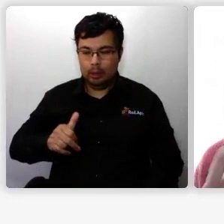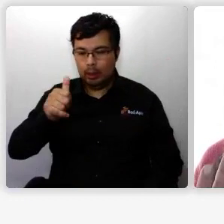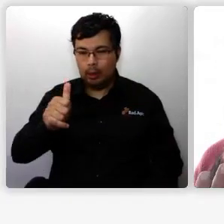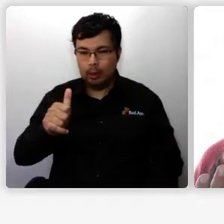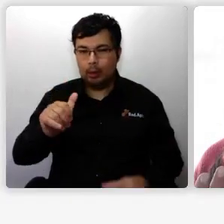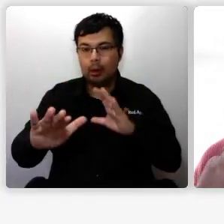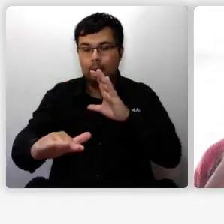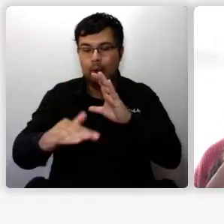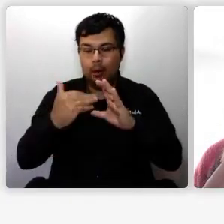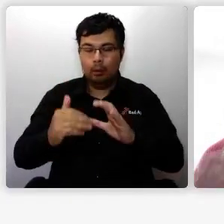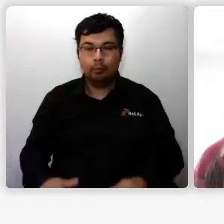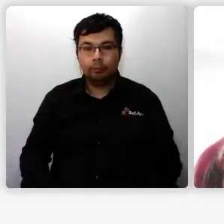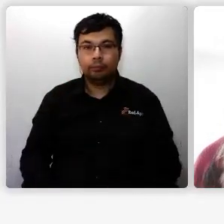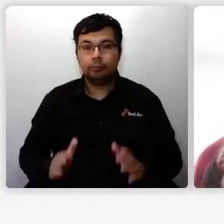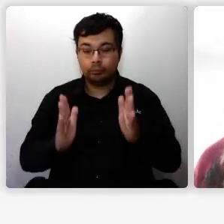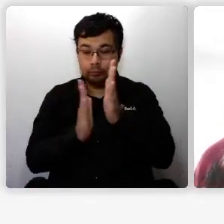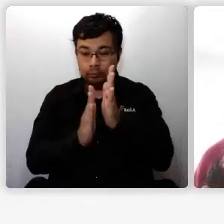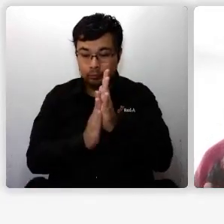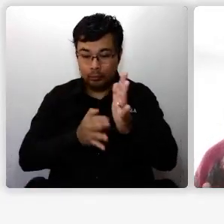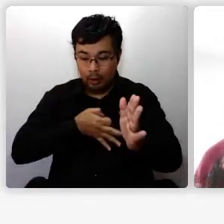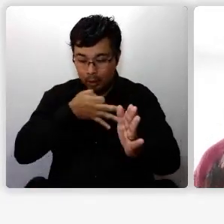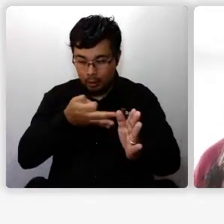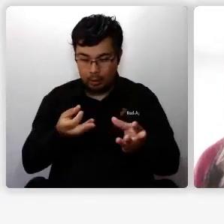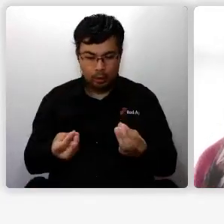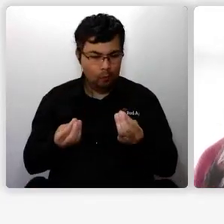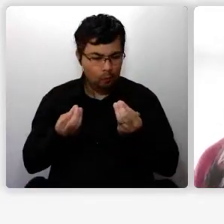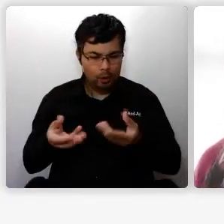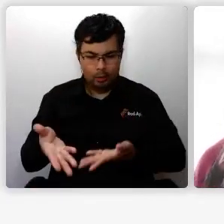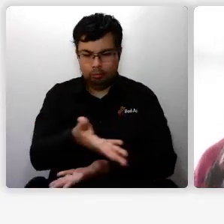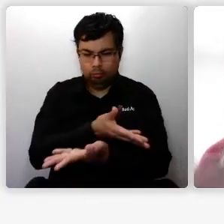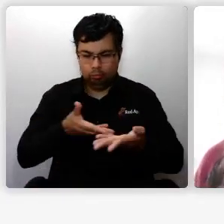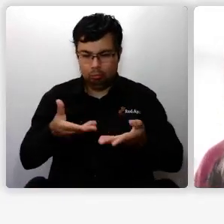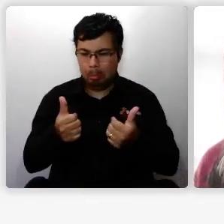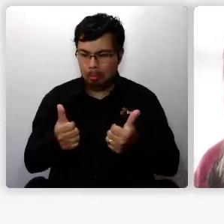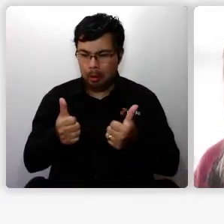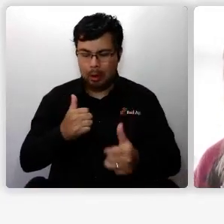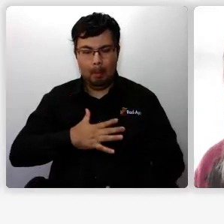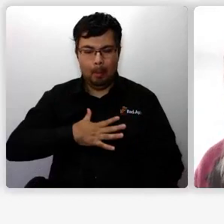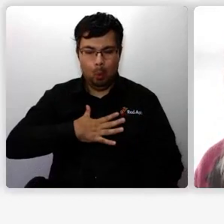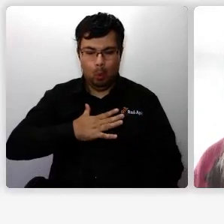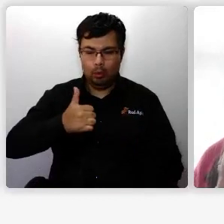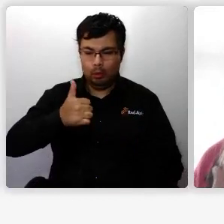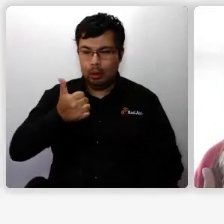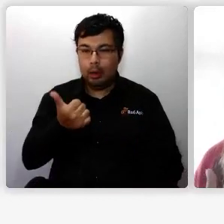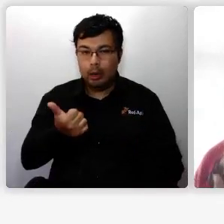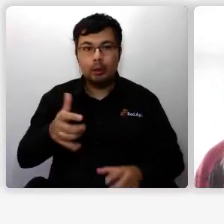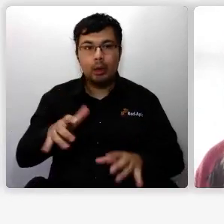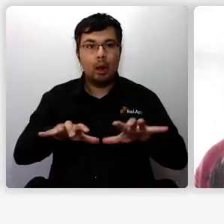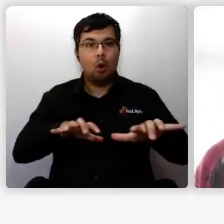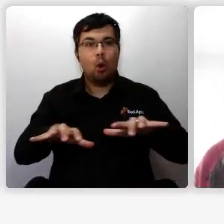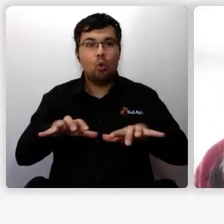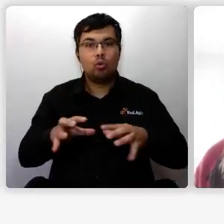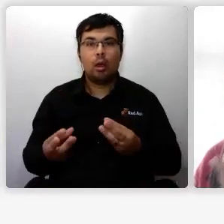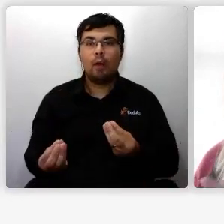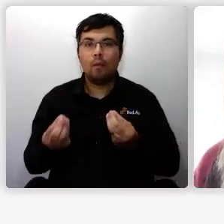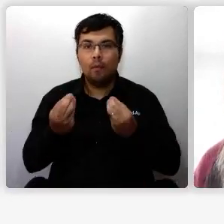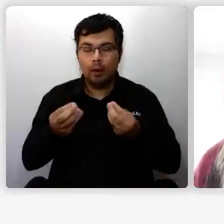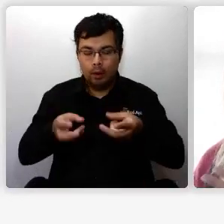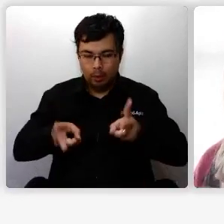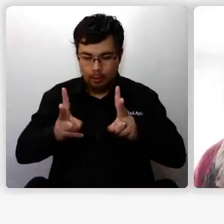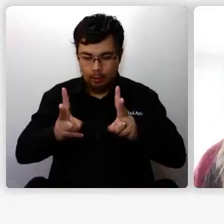dar buen feedback, también decir cosas buenas que están haciendo. Y esas cosas buenas también nos permiten tener información y